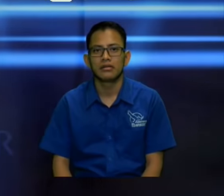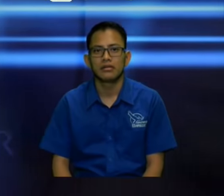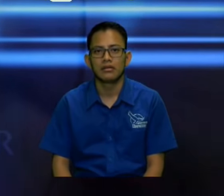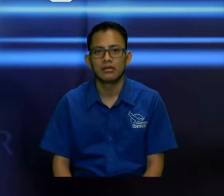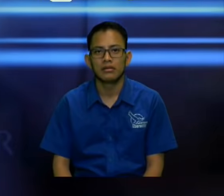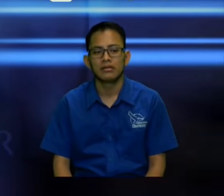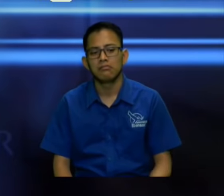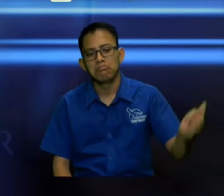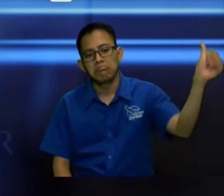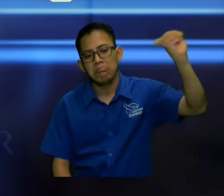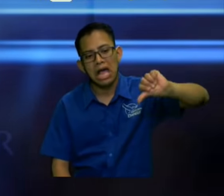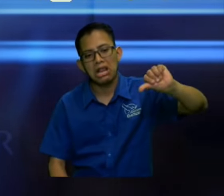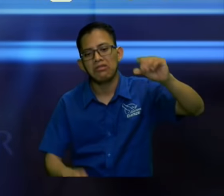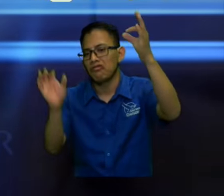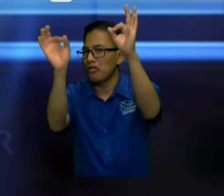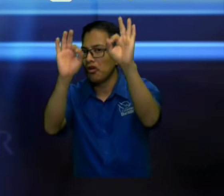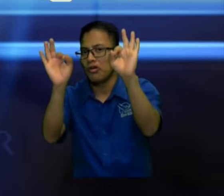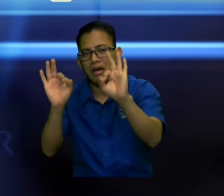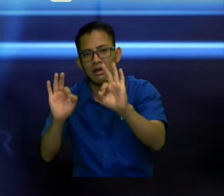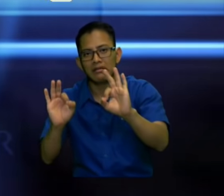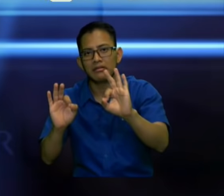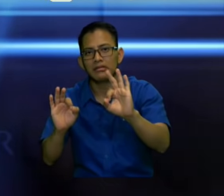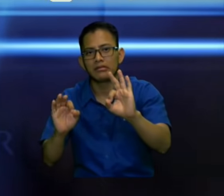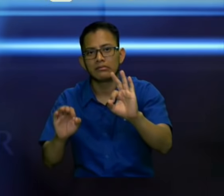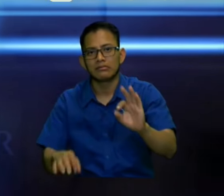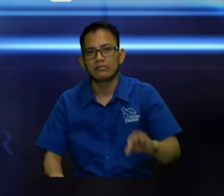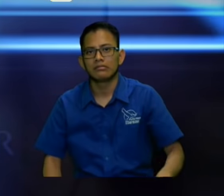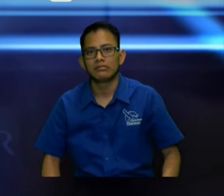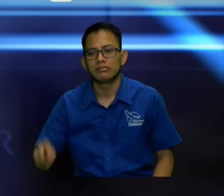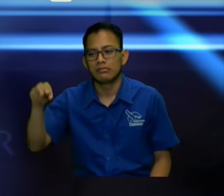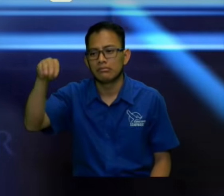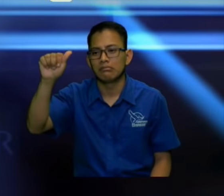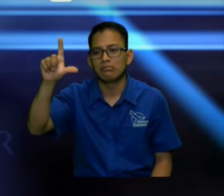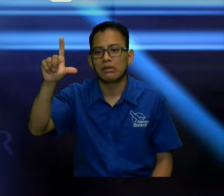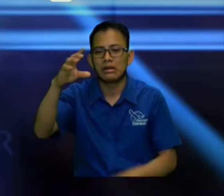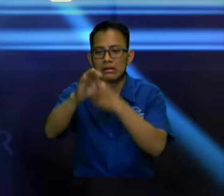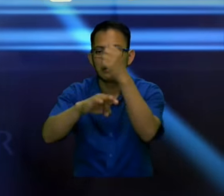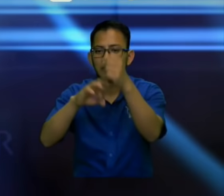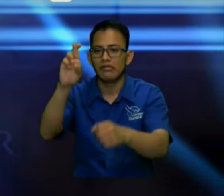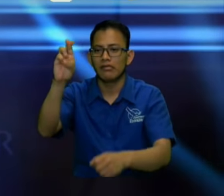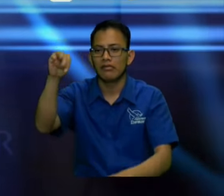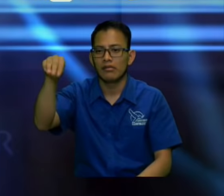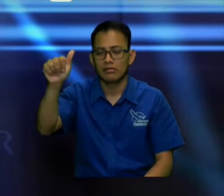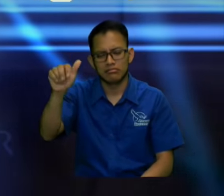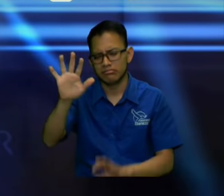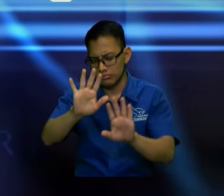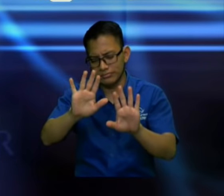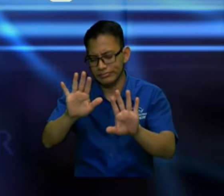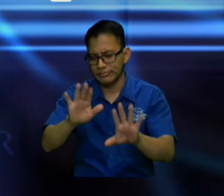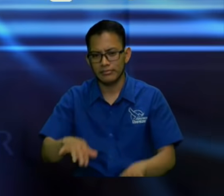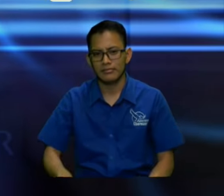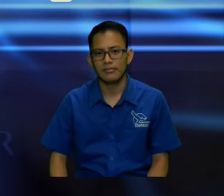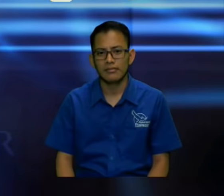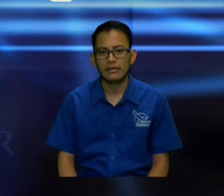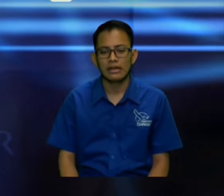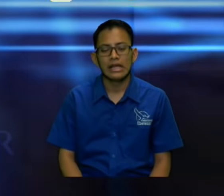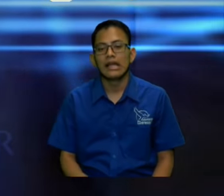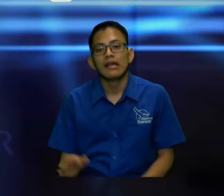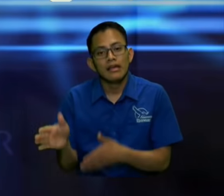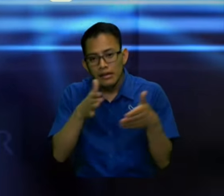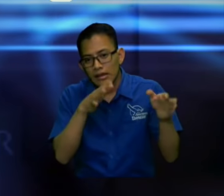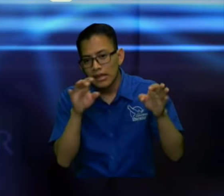Mal forma, podríamos, para irlo resumiendo, a de forma. Bueno, digámoslo ahí.